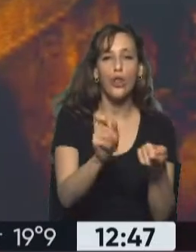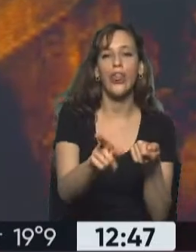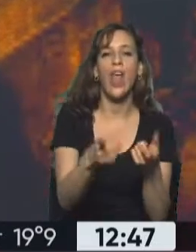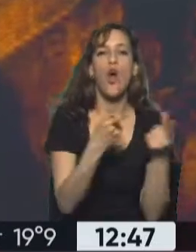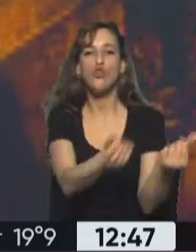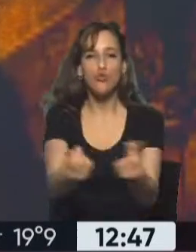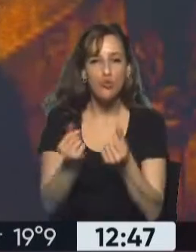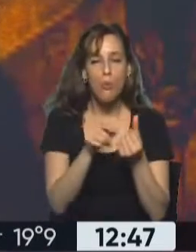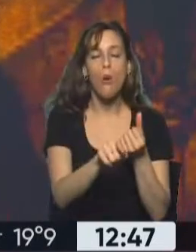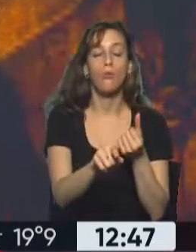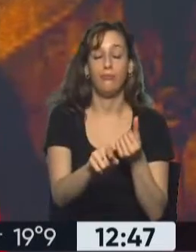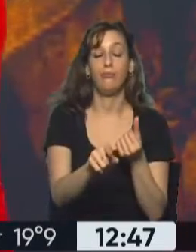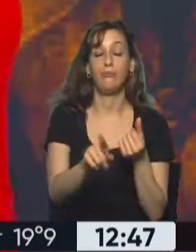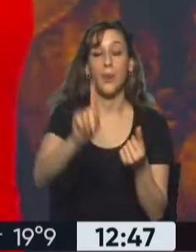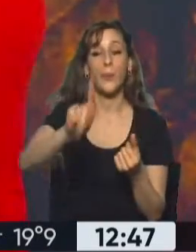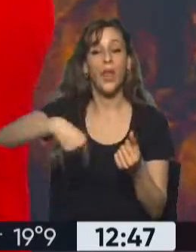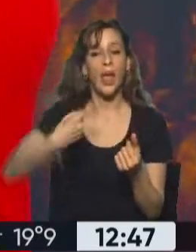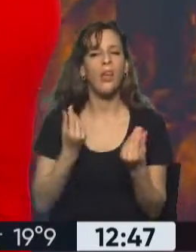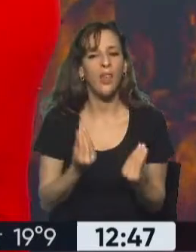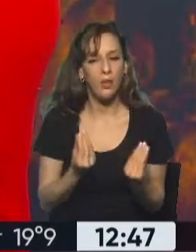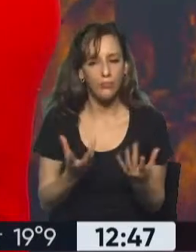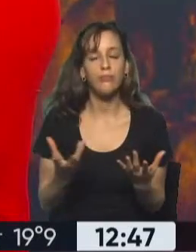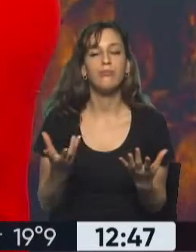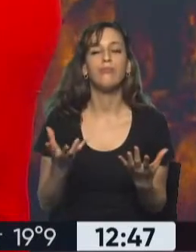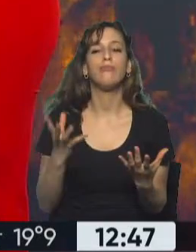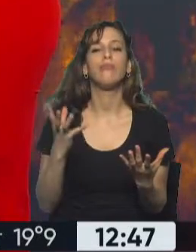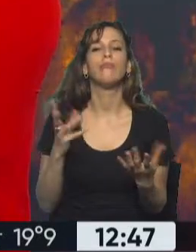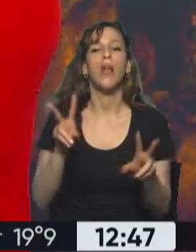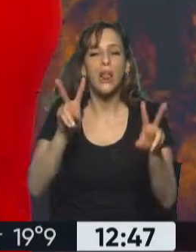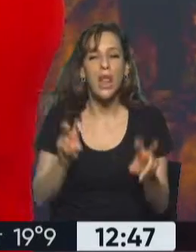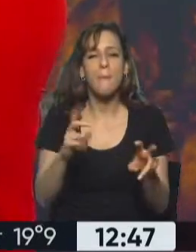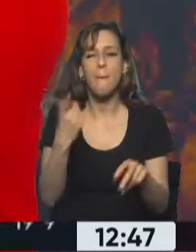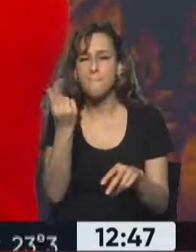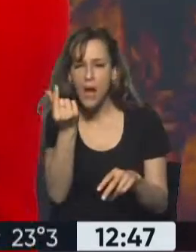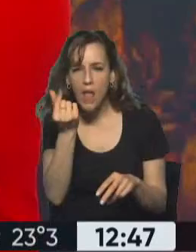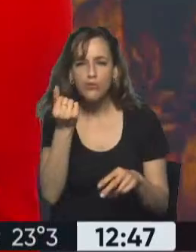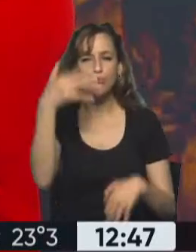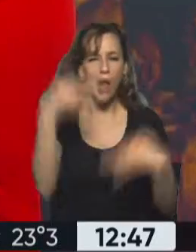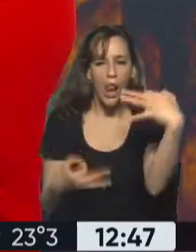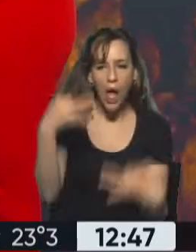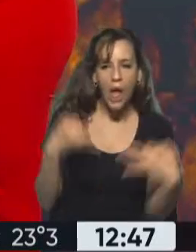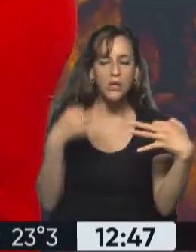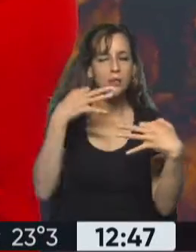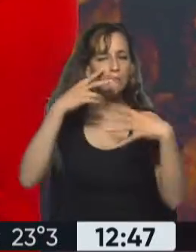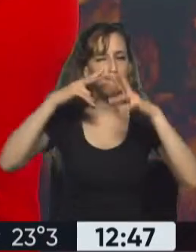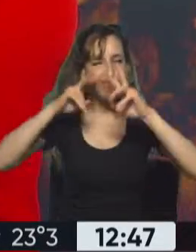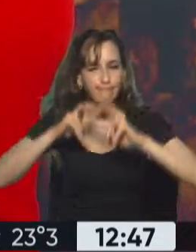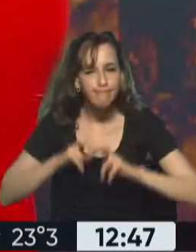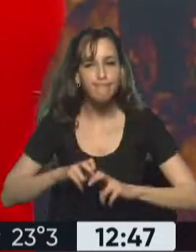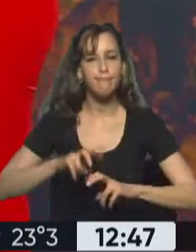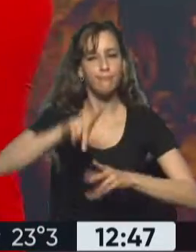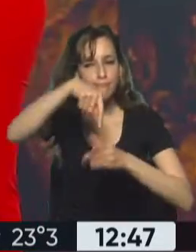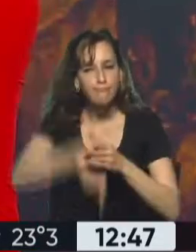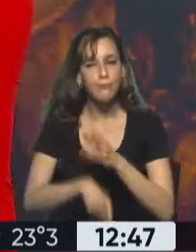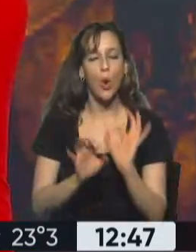que lo que generó fue una herramienta de observatorio de precios que permite realmente ir a mirar los márgenes de ganancia, que es lo que en este momento